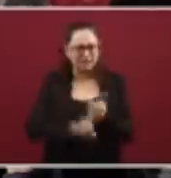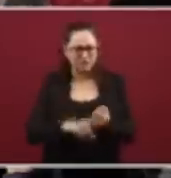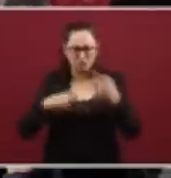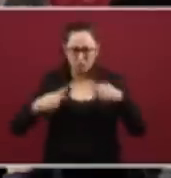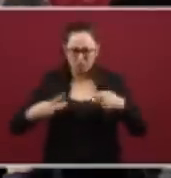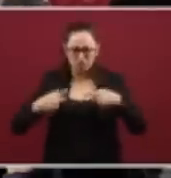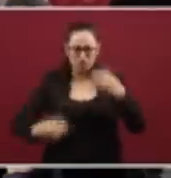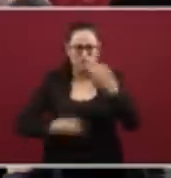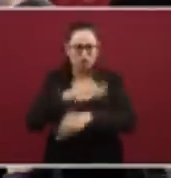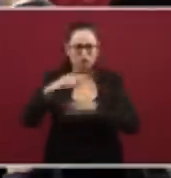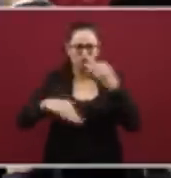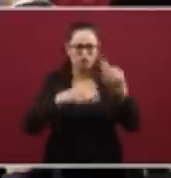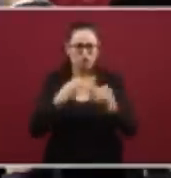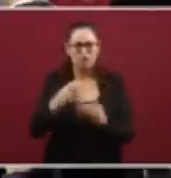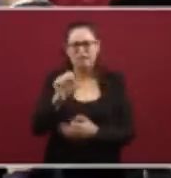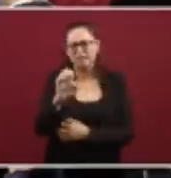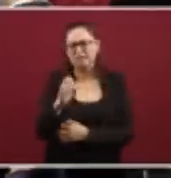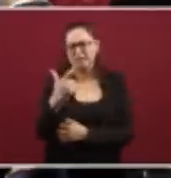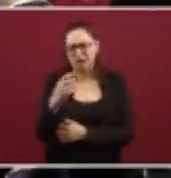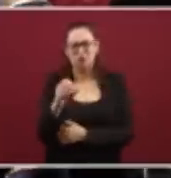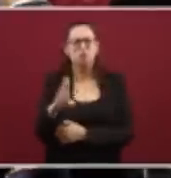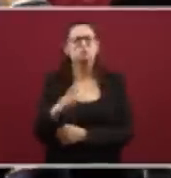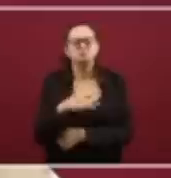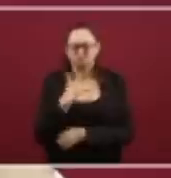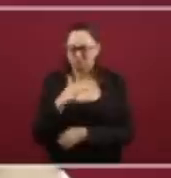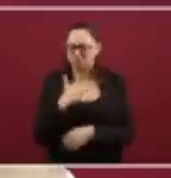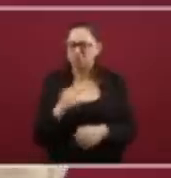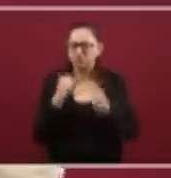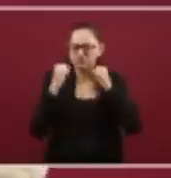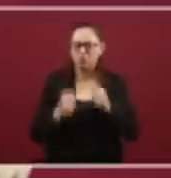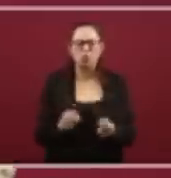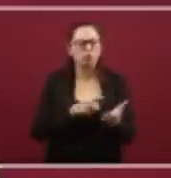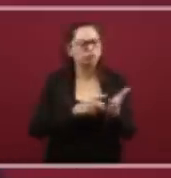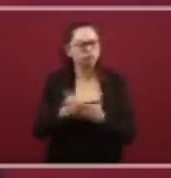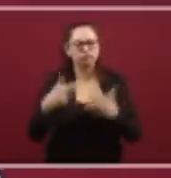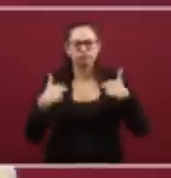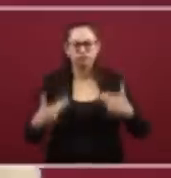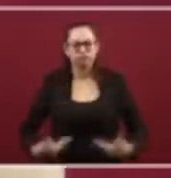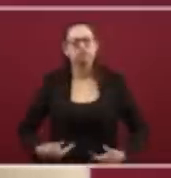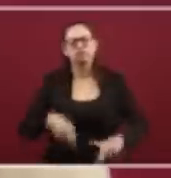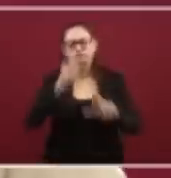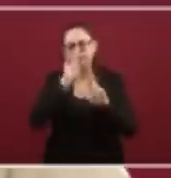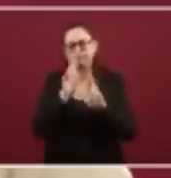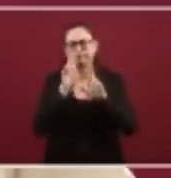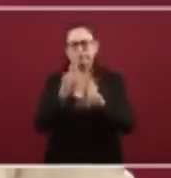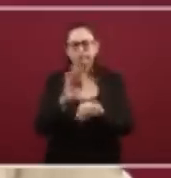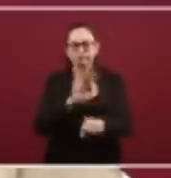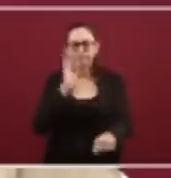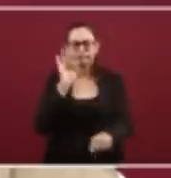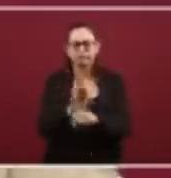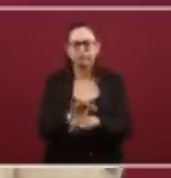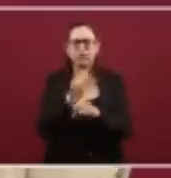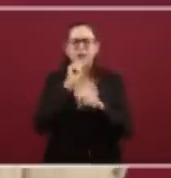convencidos de la protección de los derechos humanos y además el presidente nos ha dado una instrucción muy